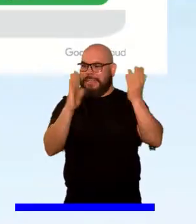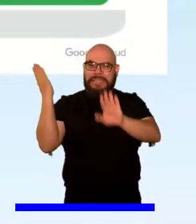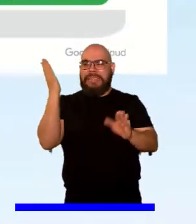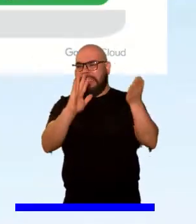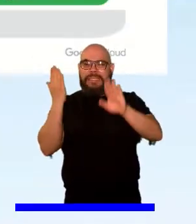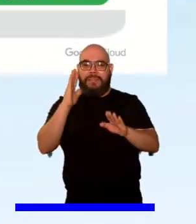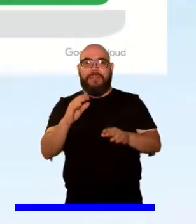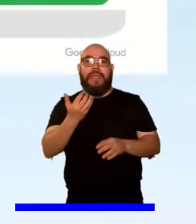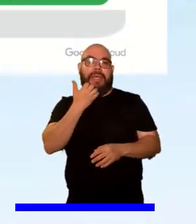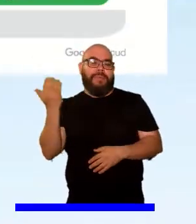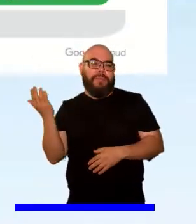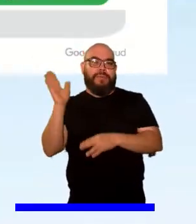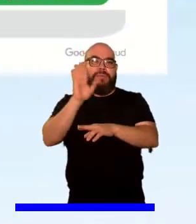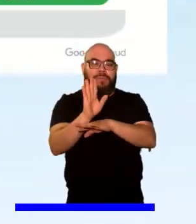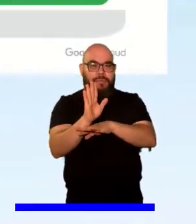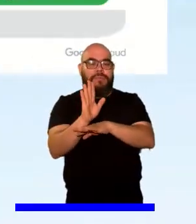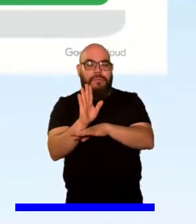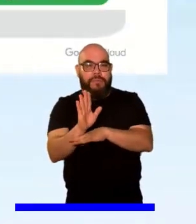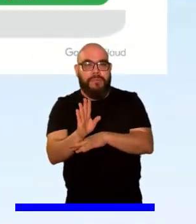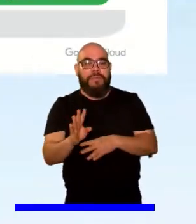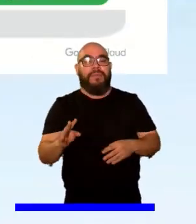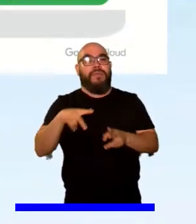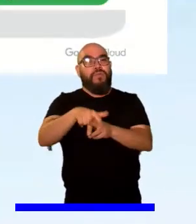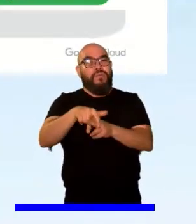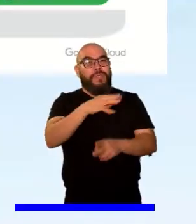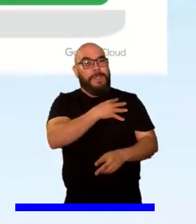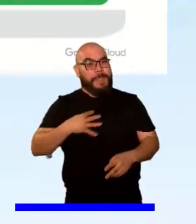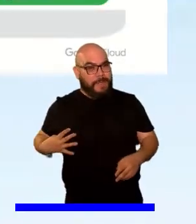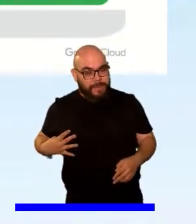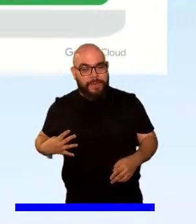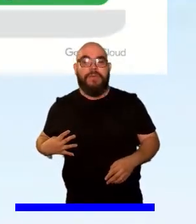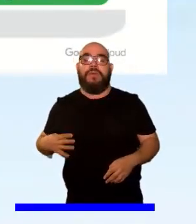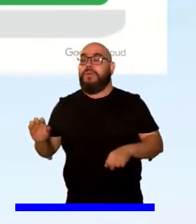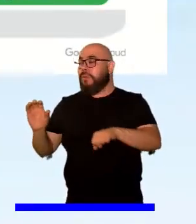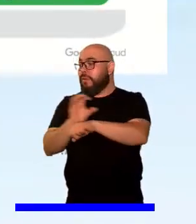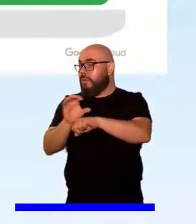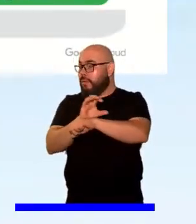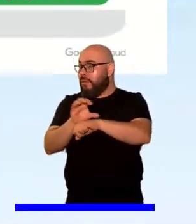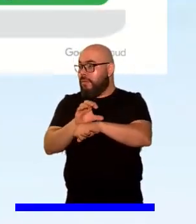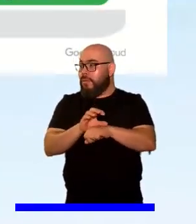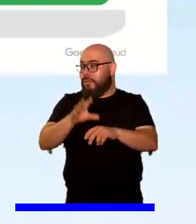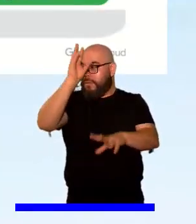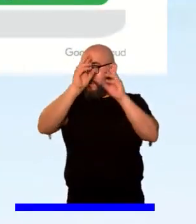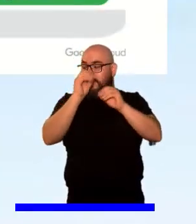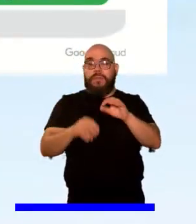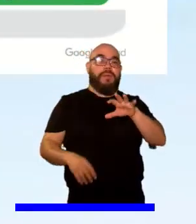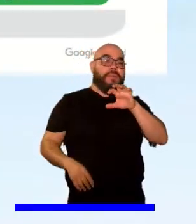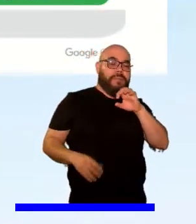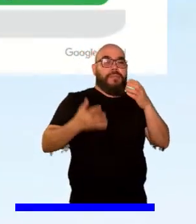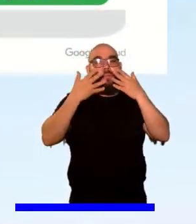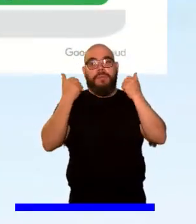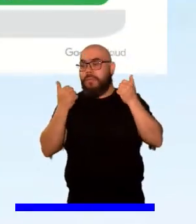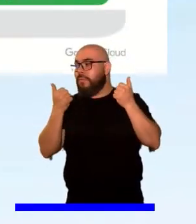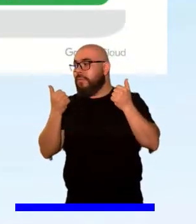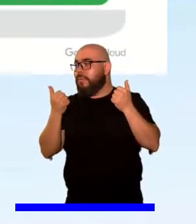pasa si yo le muestro la foto de una cebra? Como el computador solamente en este caso me aprendió entre gatos y perros, va a tratar